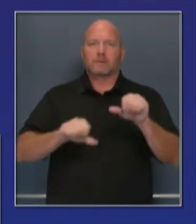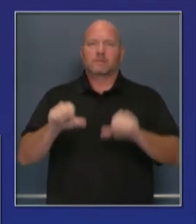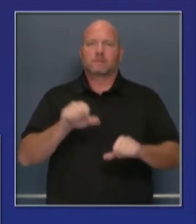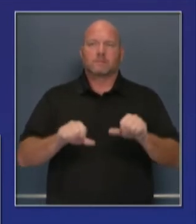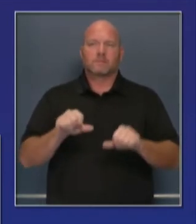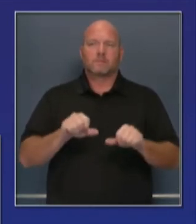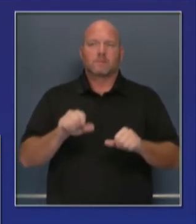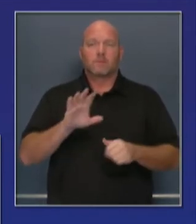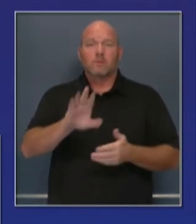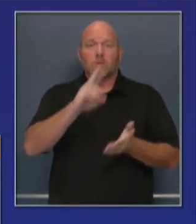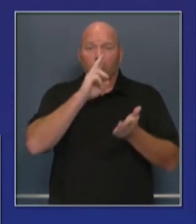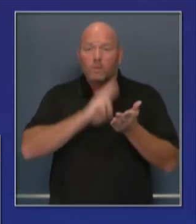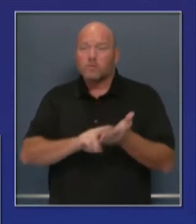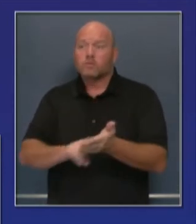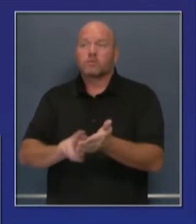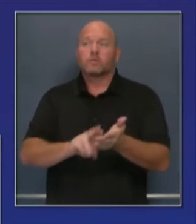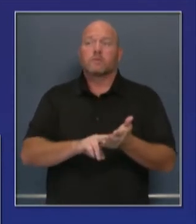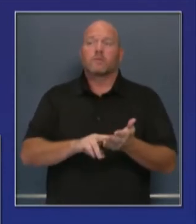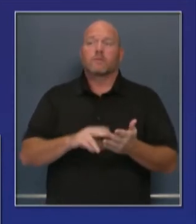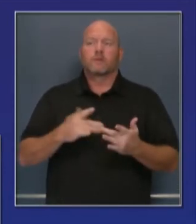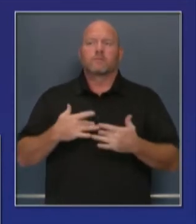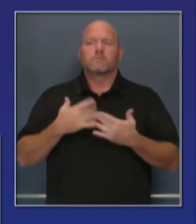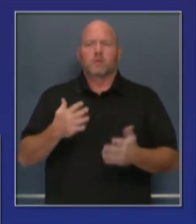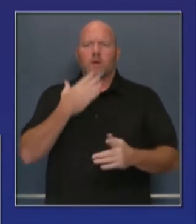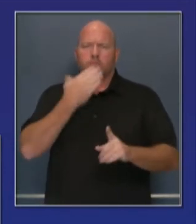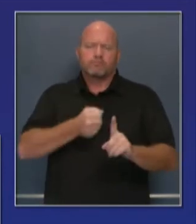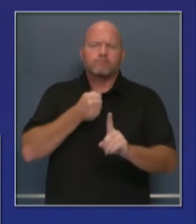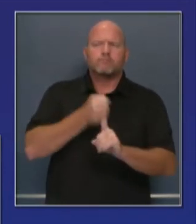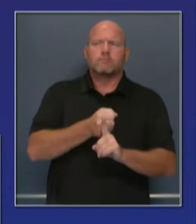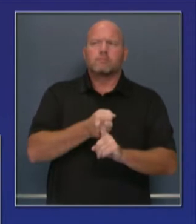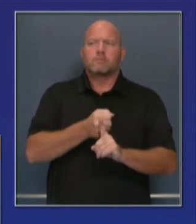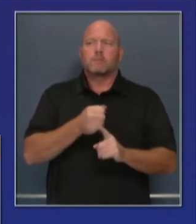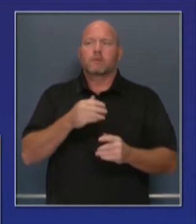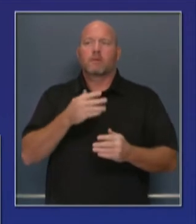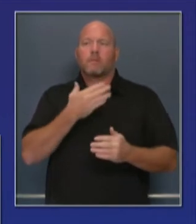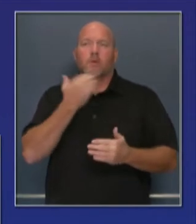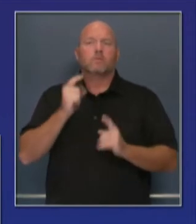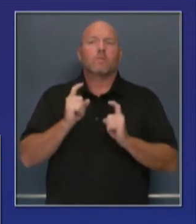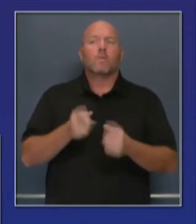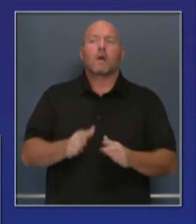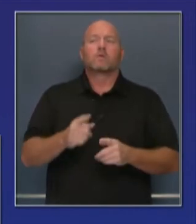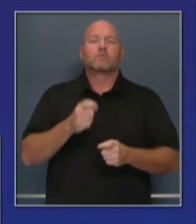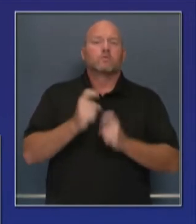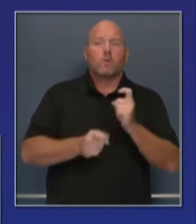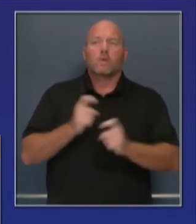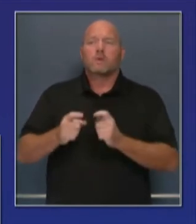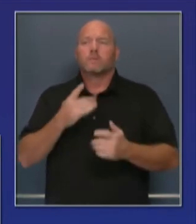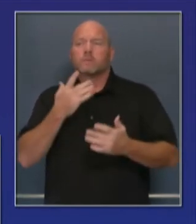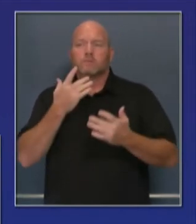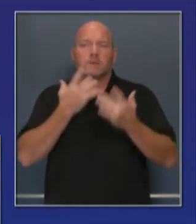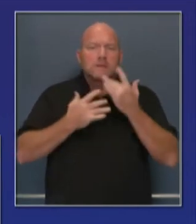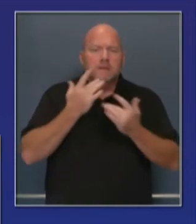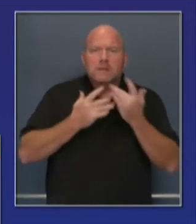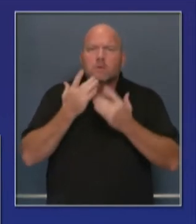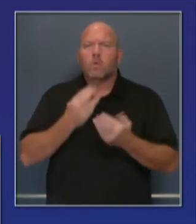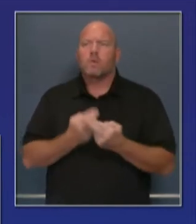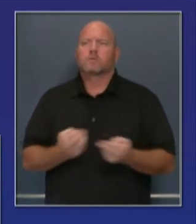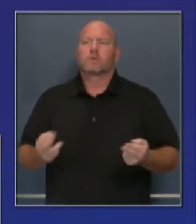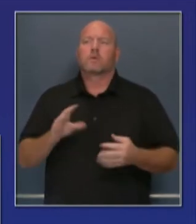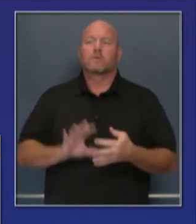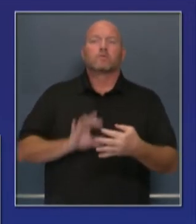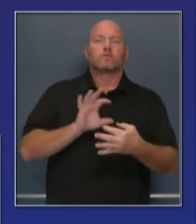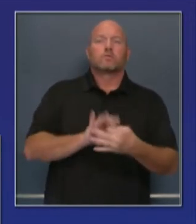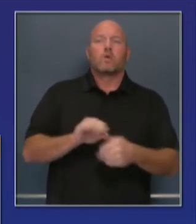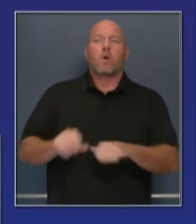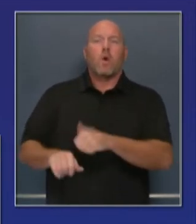Económicas. Su investigador ha tenido impactos prácticos en la mejor forma de destinar recursos escasos. Se unen a